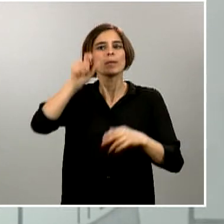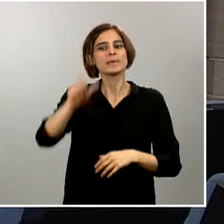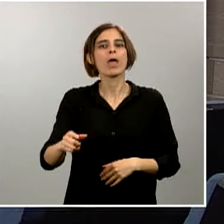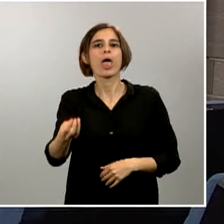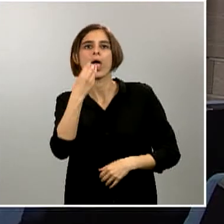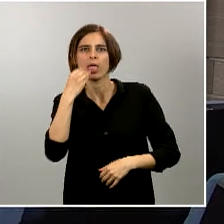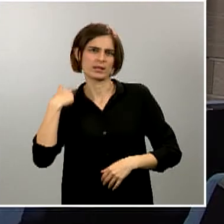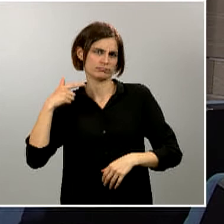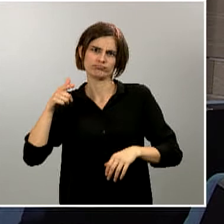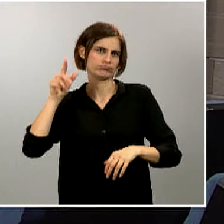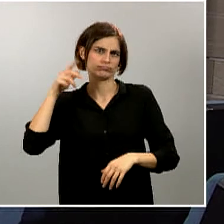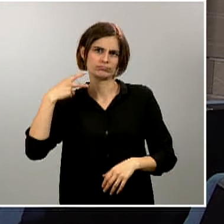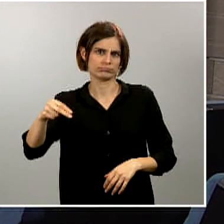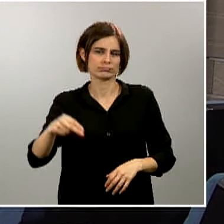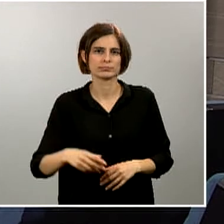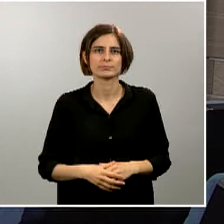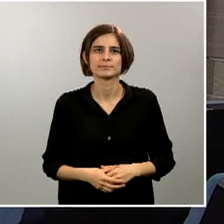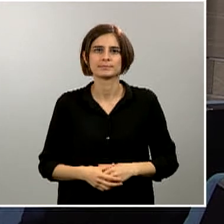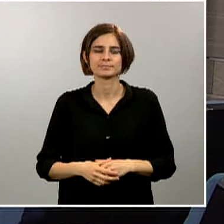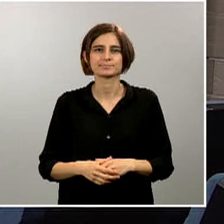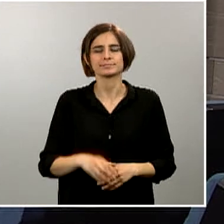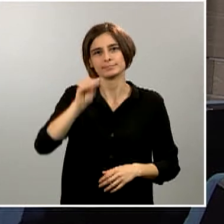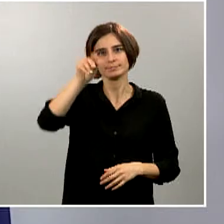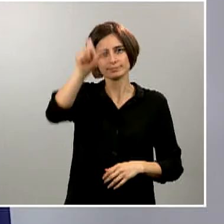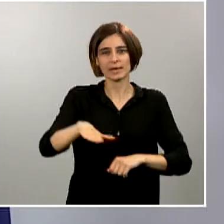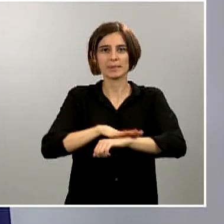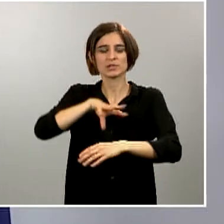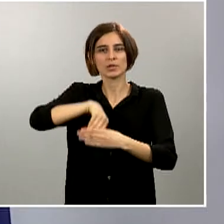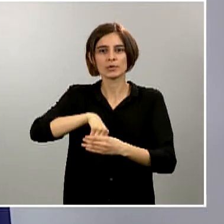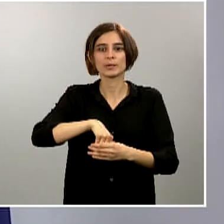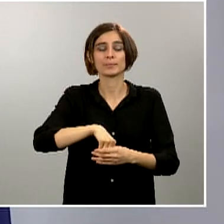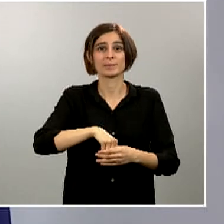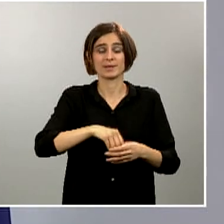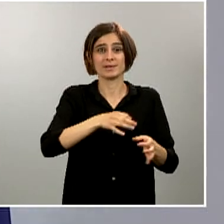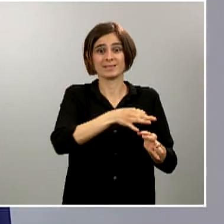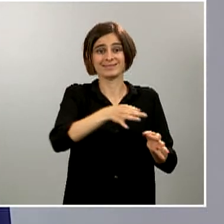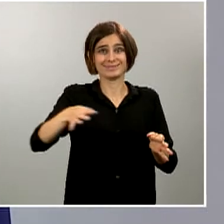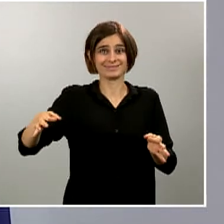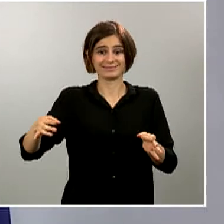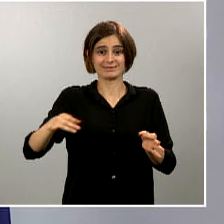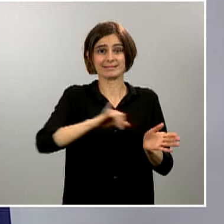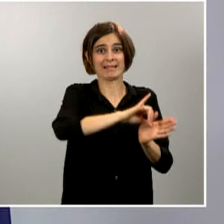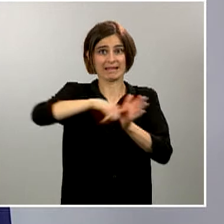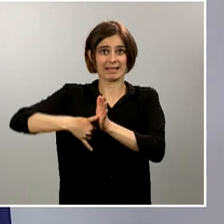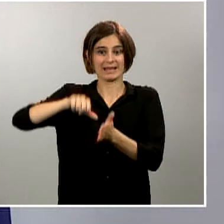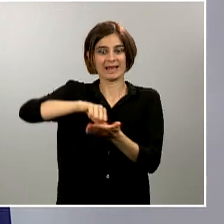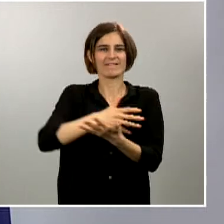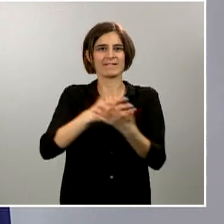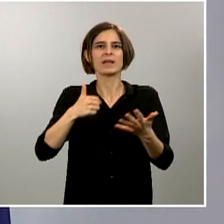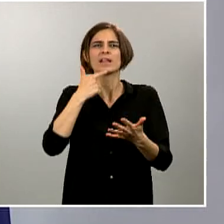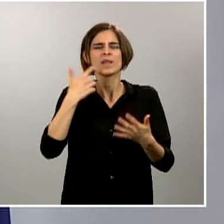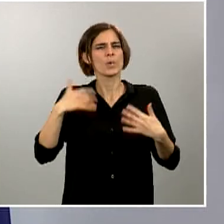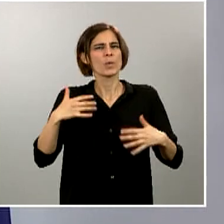Telemadrid, numerosas localidades cercanas a grandes núcleos denuncian la presencia masiva de ciudadanos que han acudido a sus segundas residencias. ¿Están